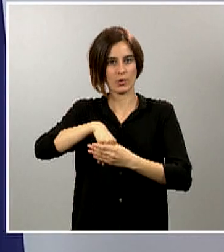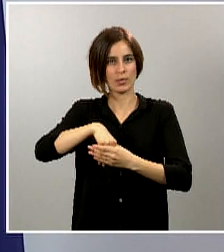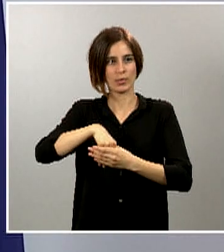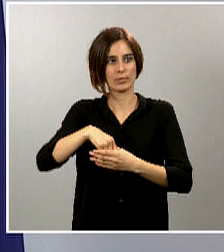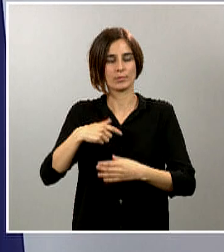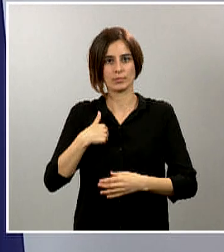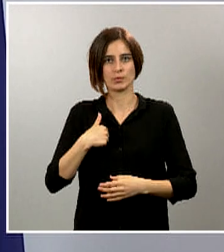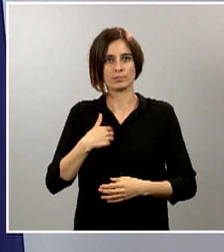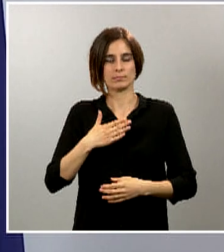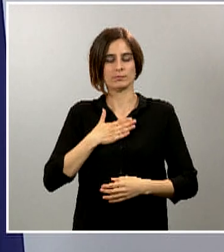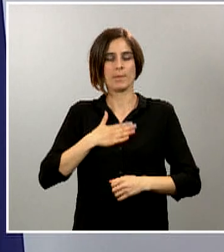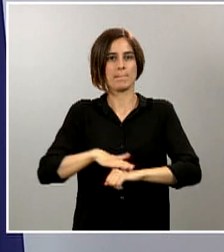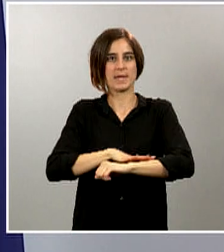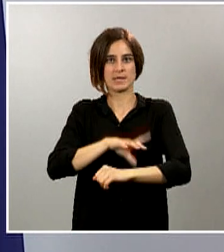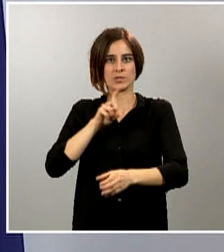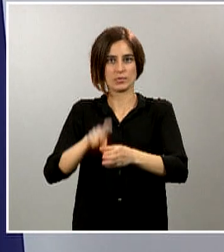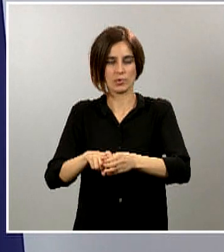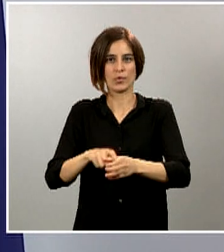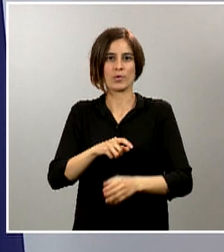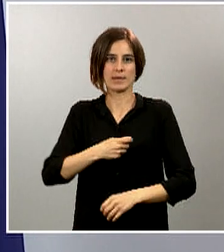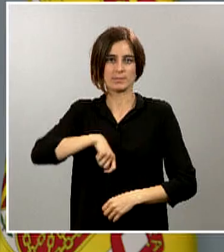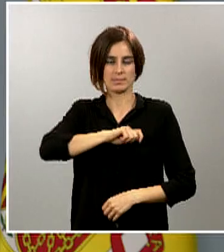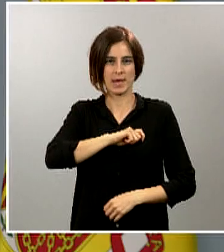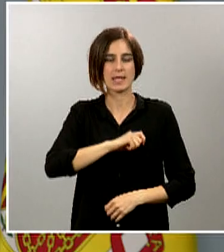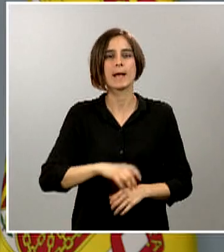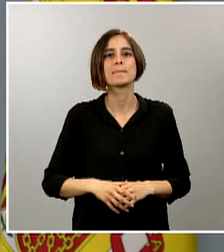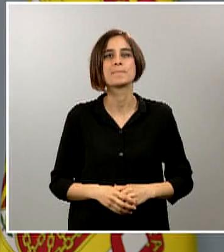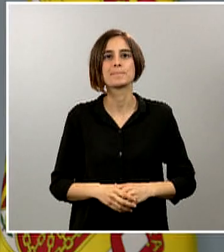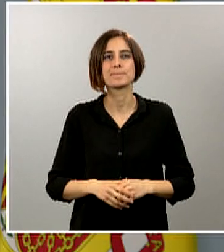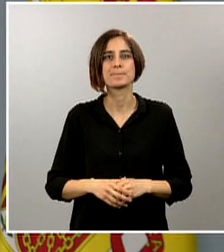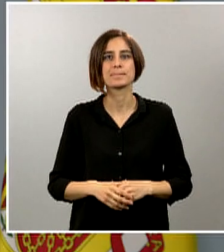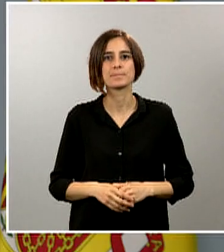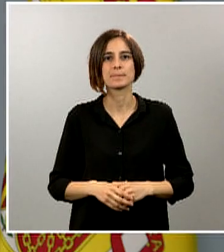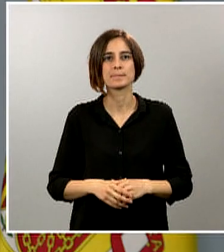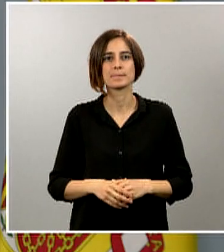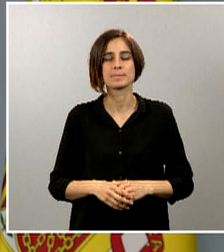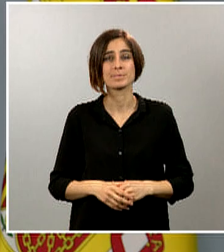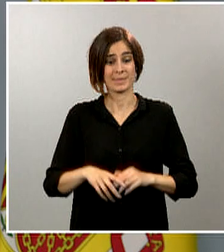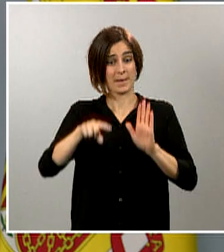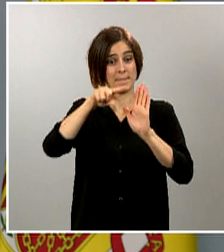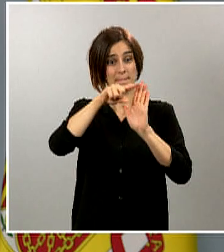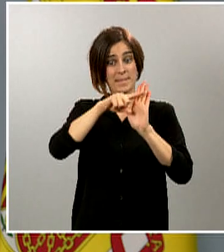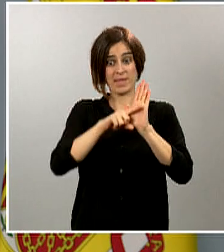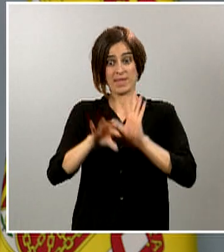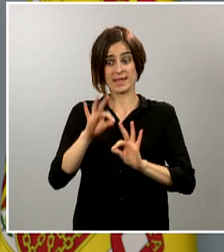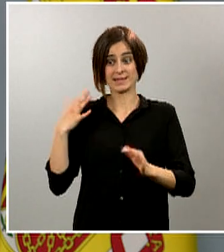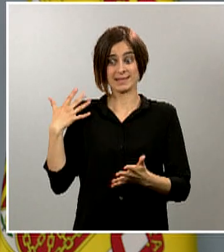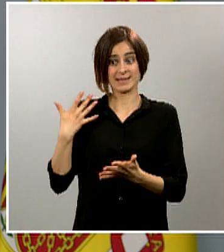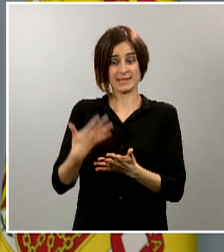Gobierno de España. Todas estas medidas que hemos adoptado durante estos 22 días, todos